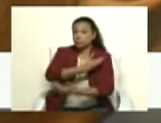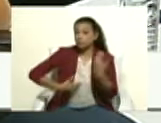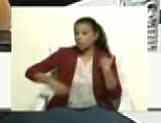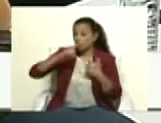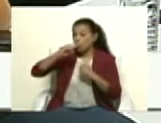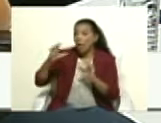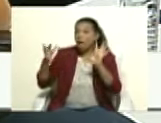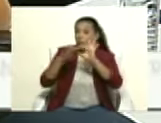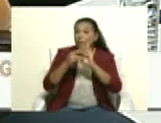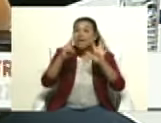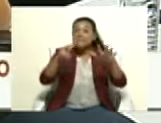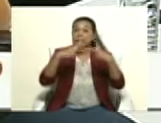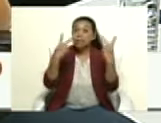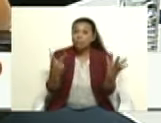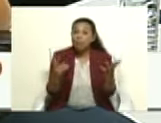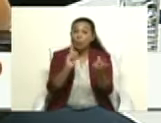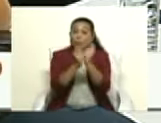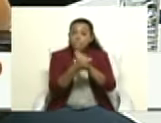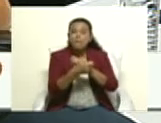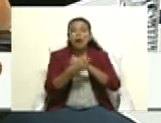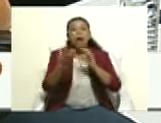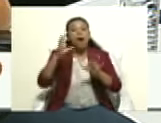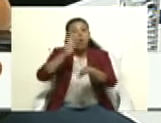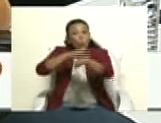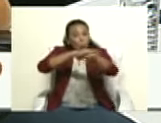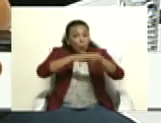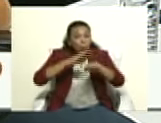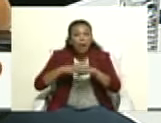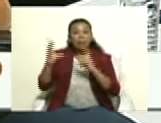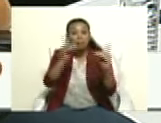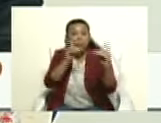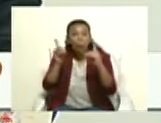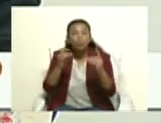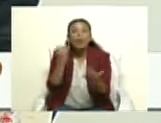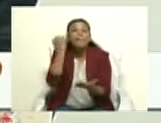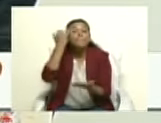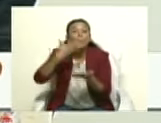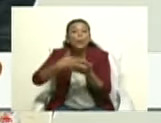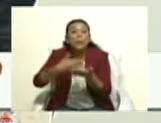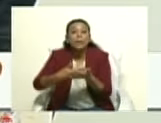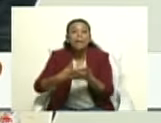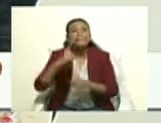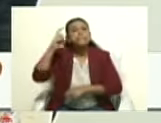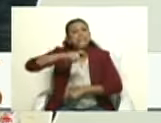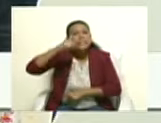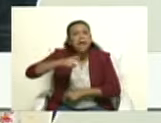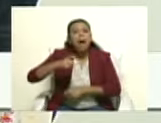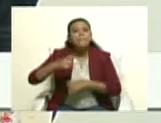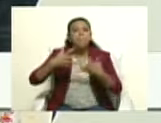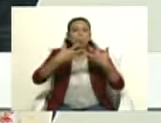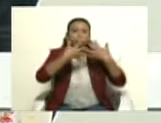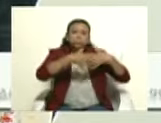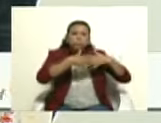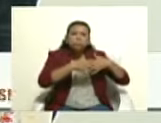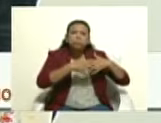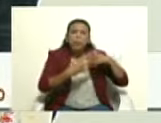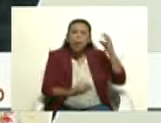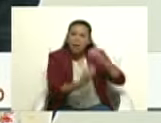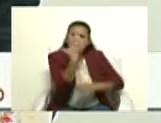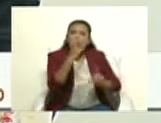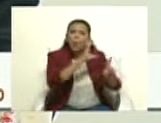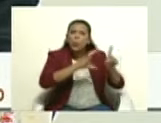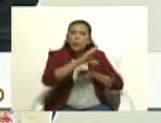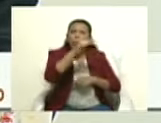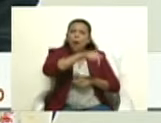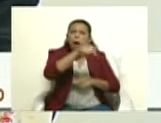en relación a las 7T, se ejecuta la consulta, el debate y la acción. Necesitamos fortalecer una industria cultural que